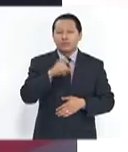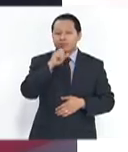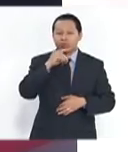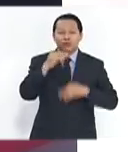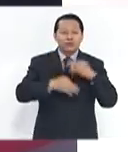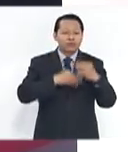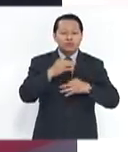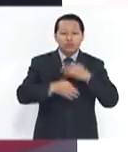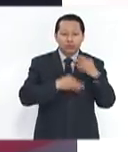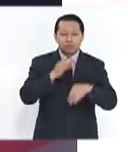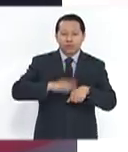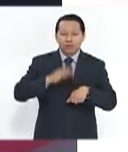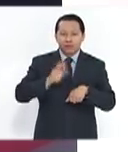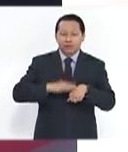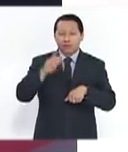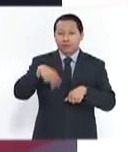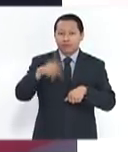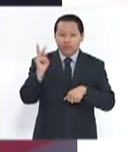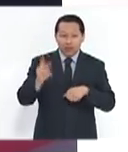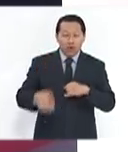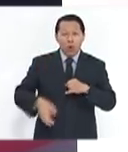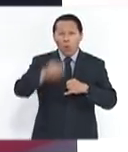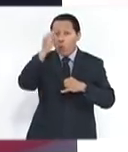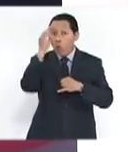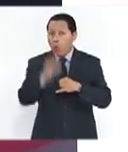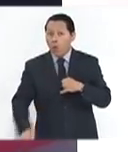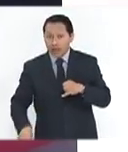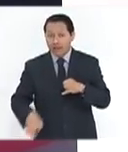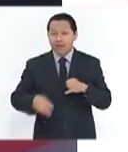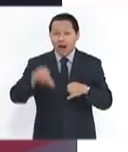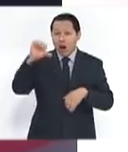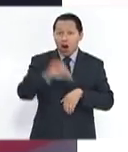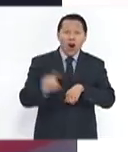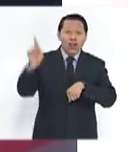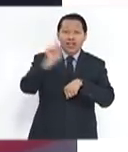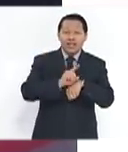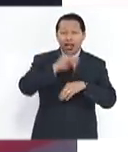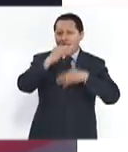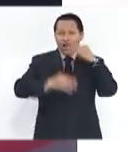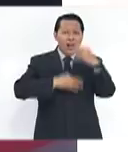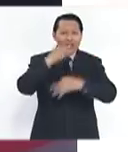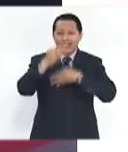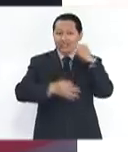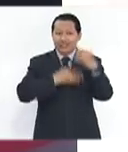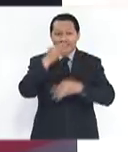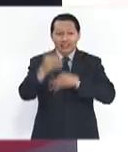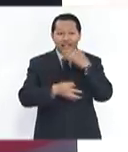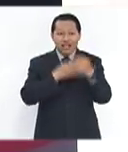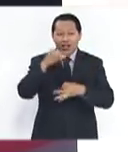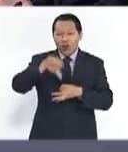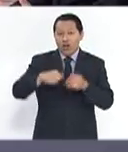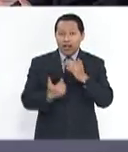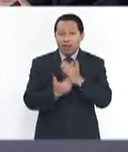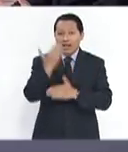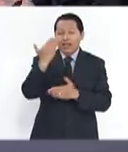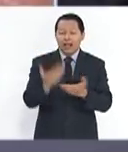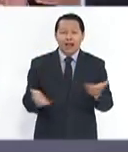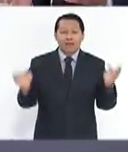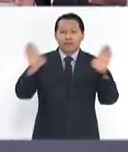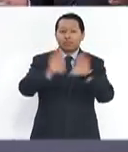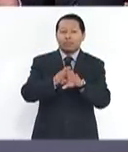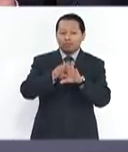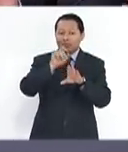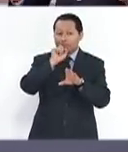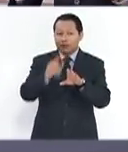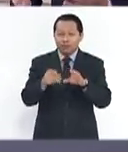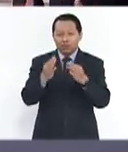bueno, finalmente pues es la última emisión de este noticiero que concluye esta mañana y hay que